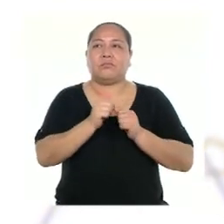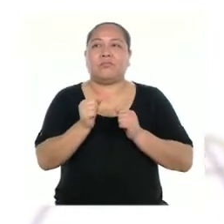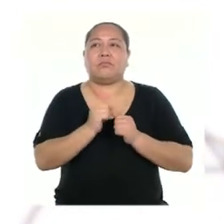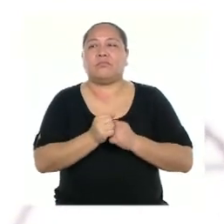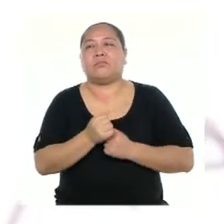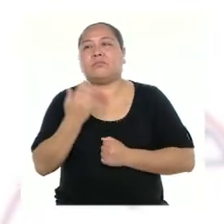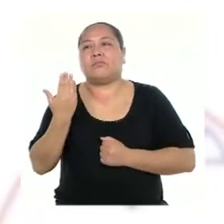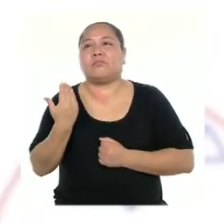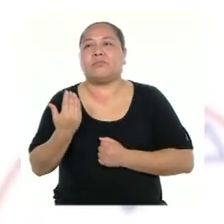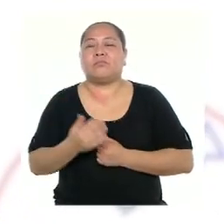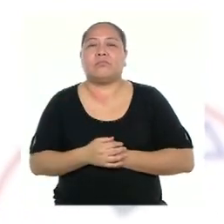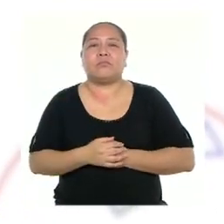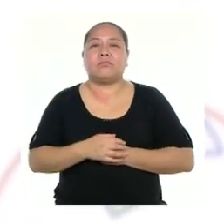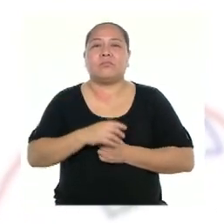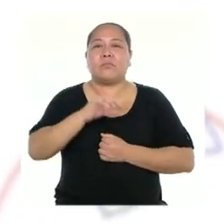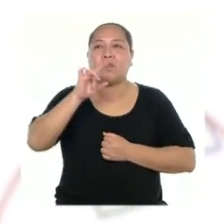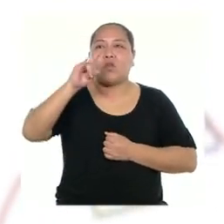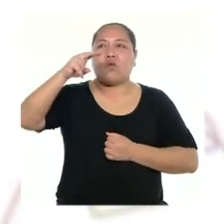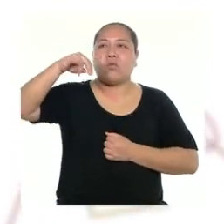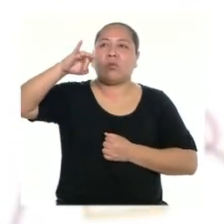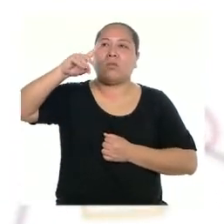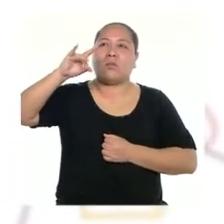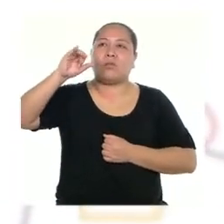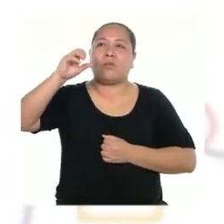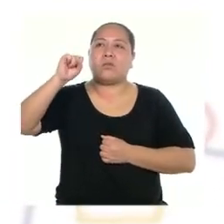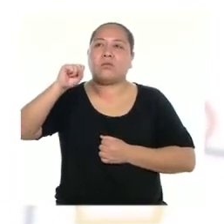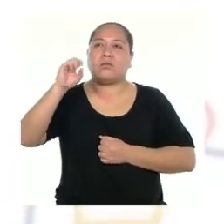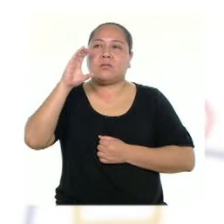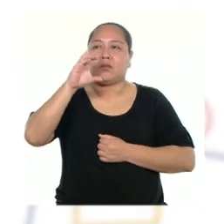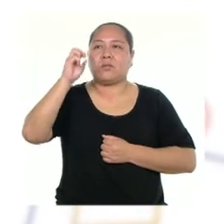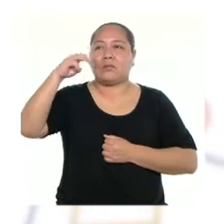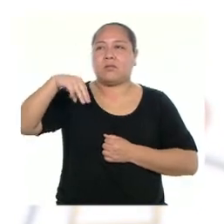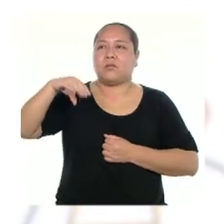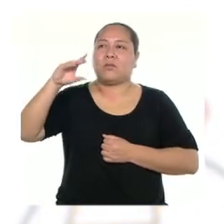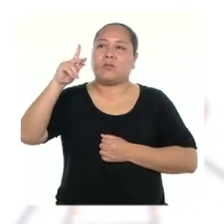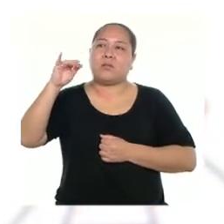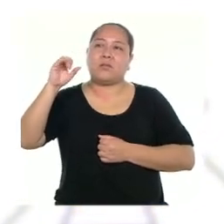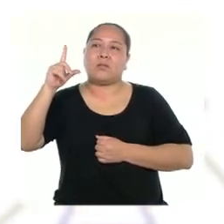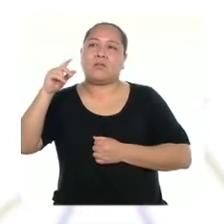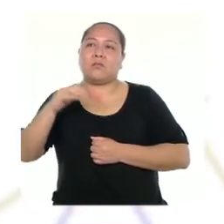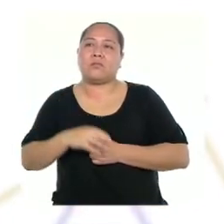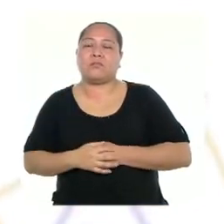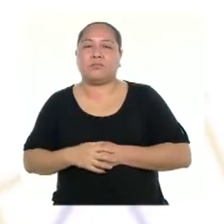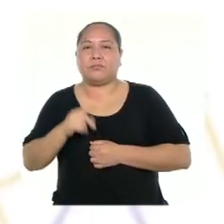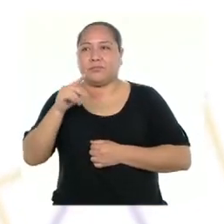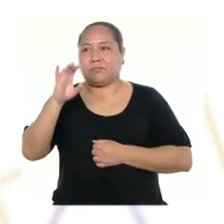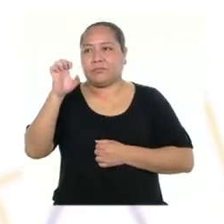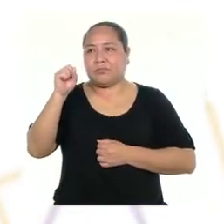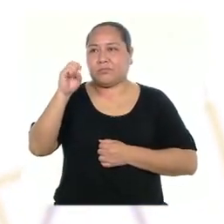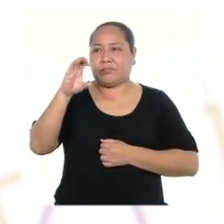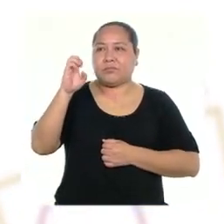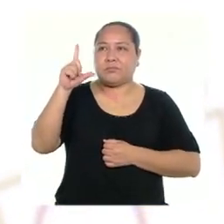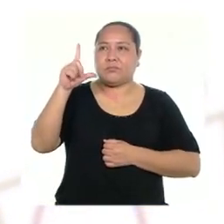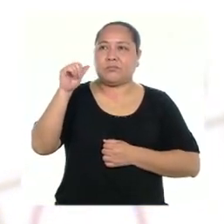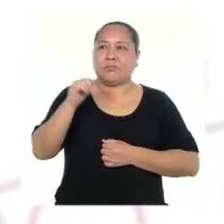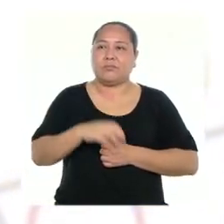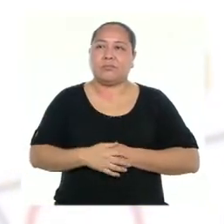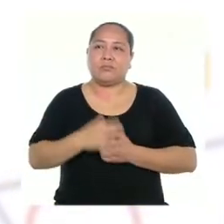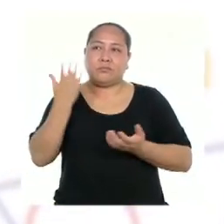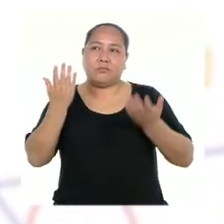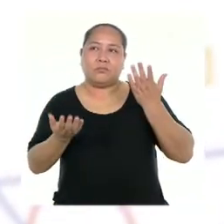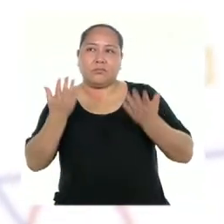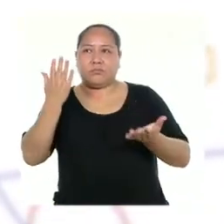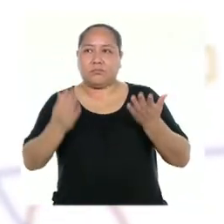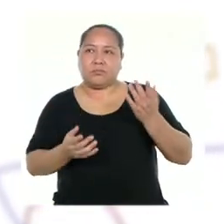las unidades, centímetros y kilómetros. Podemos formar la razón llamada escala, que compara la medida